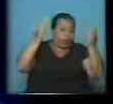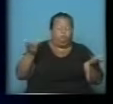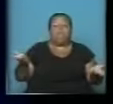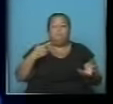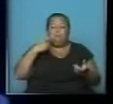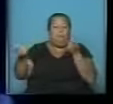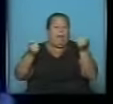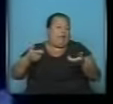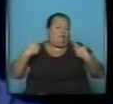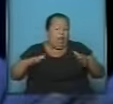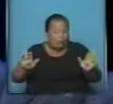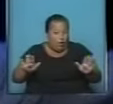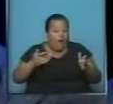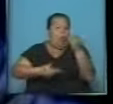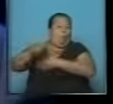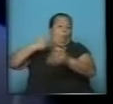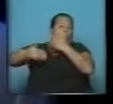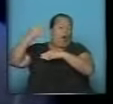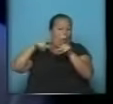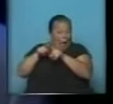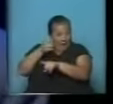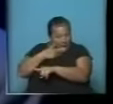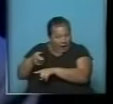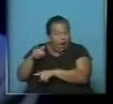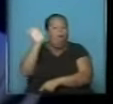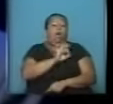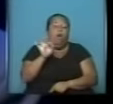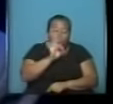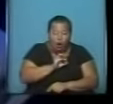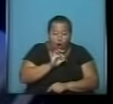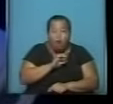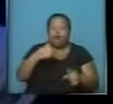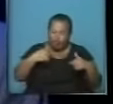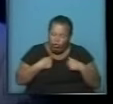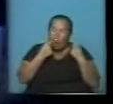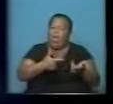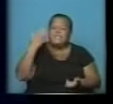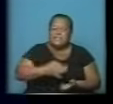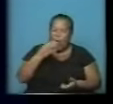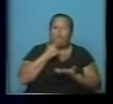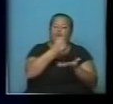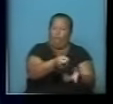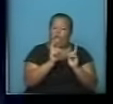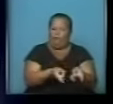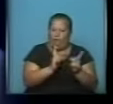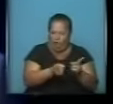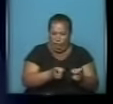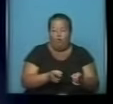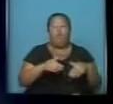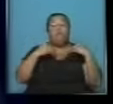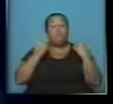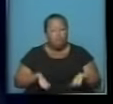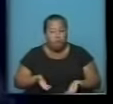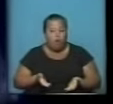la lógica del mercado y retrocedemos, como quiere Macri, o yo les garantizo los subsidios. Por